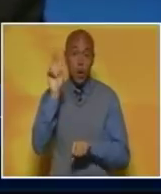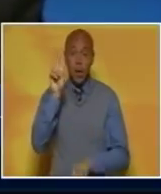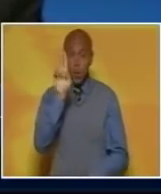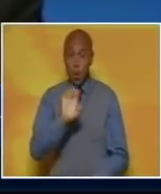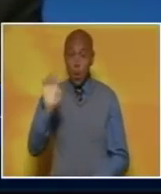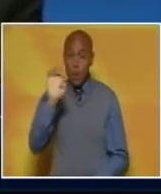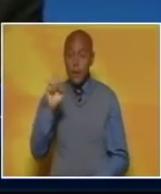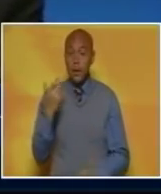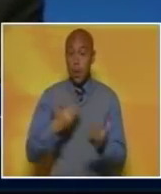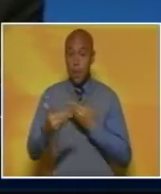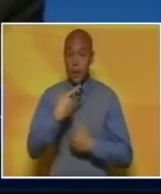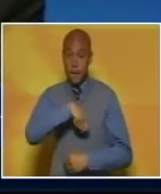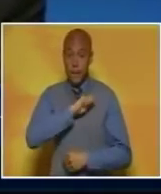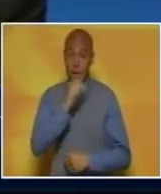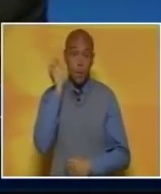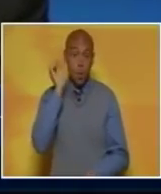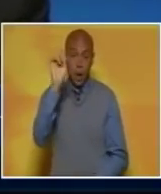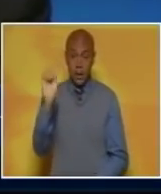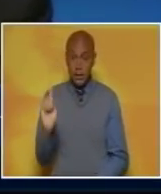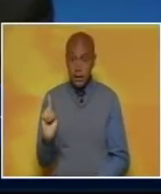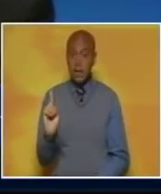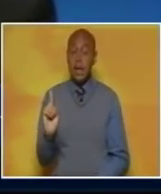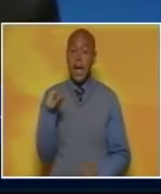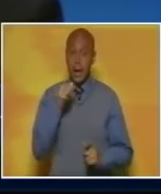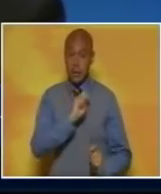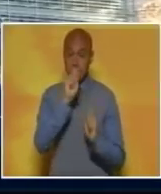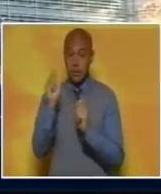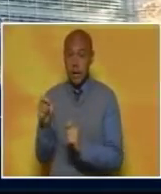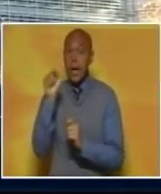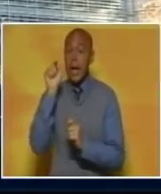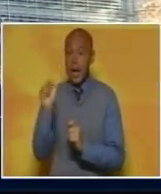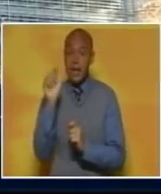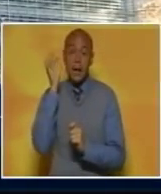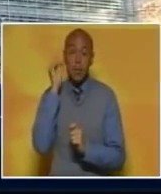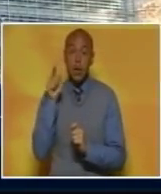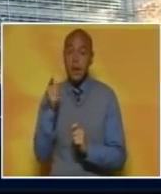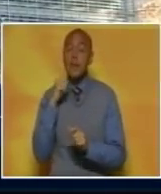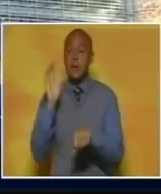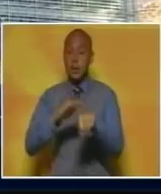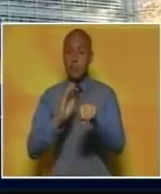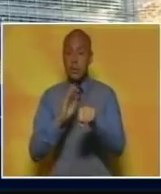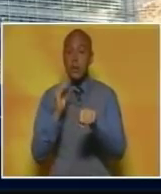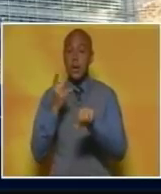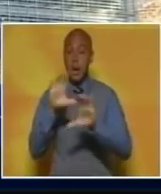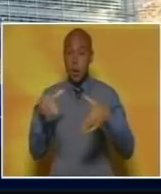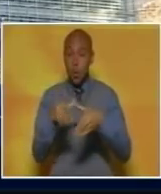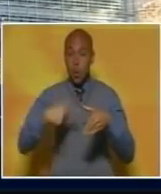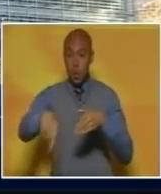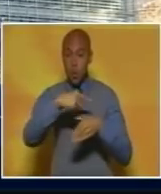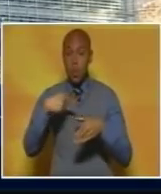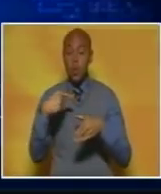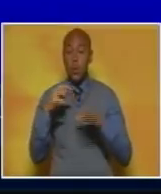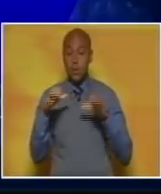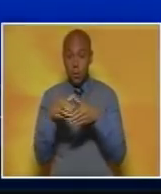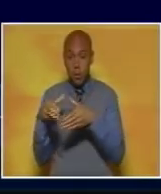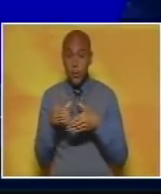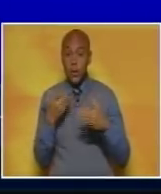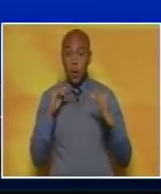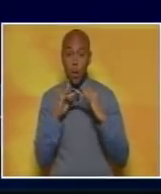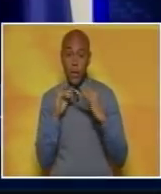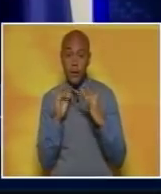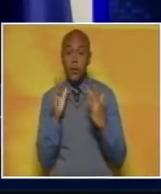y Cooperación de España, Arantxa González Laya, instó a convocar una reunión del Grupo Internacional de